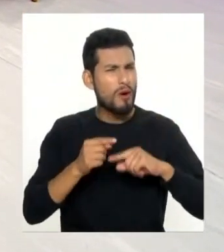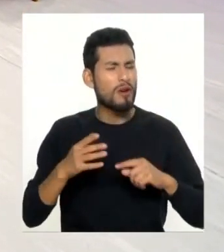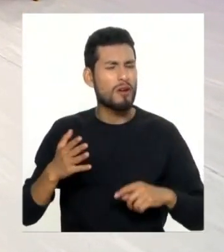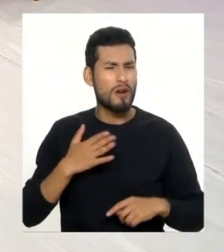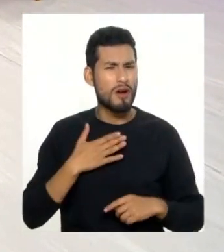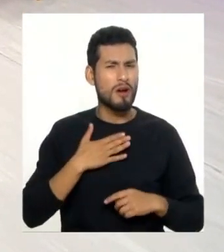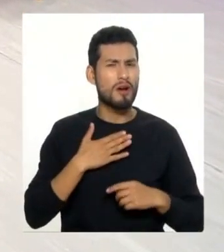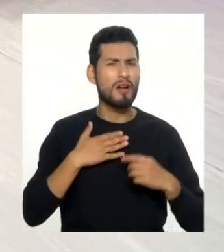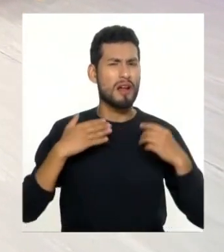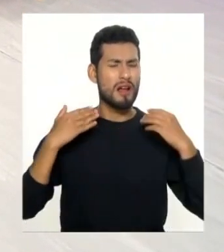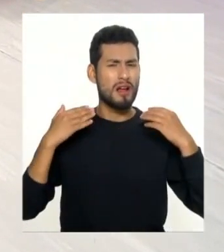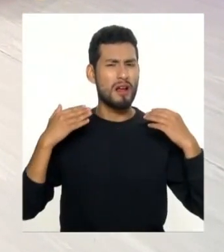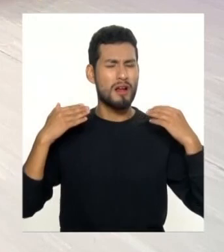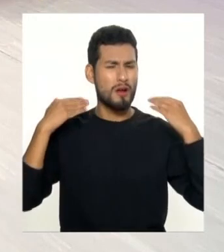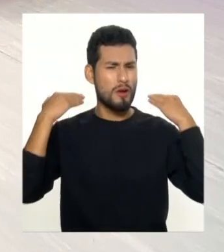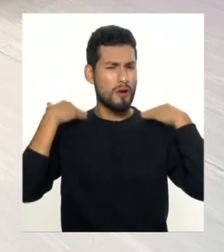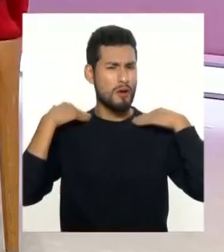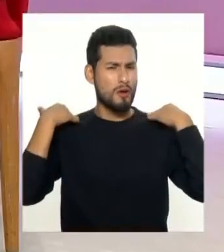sacro y la columna.